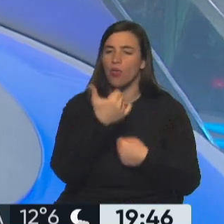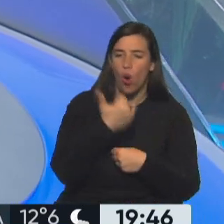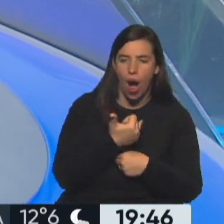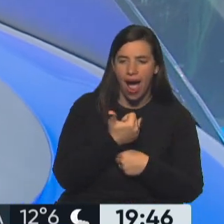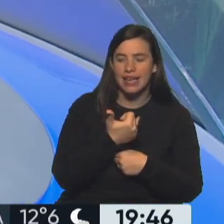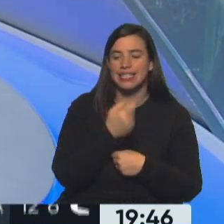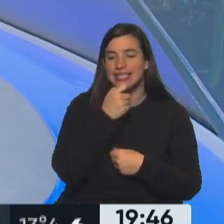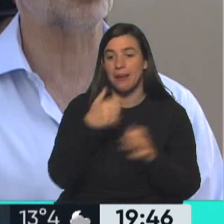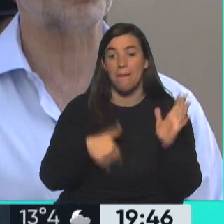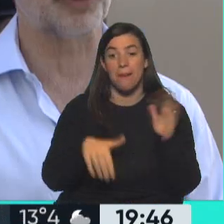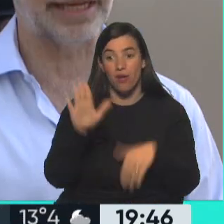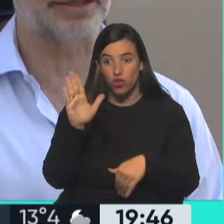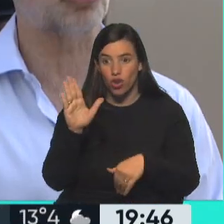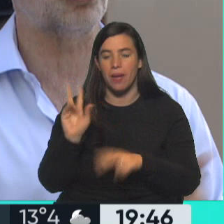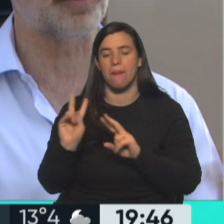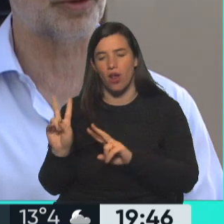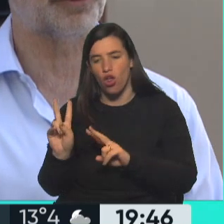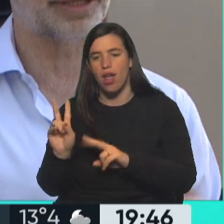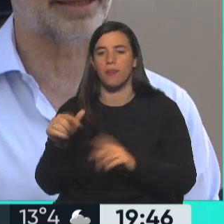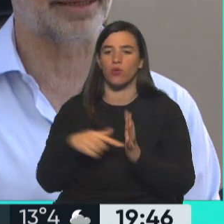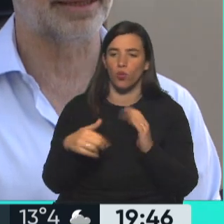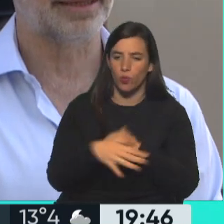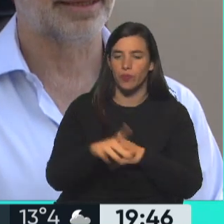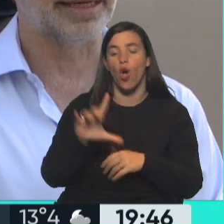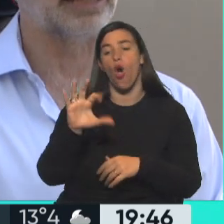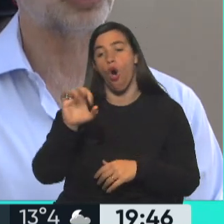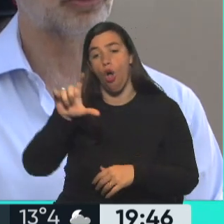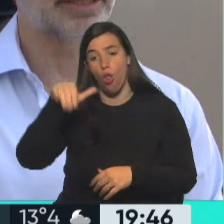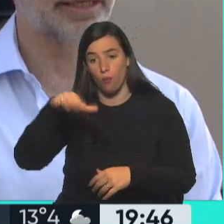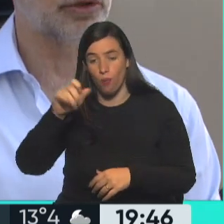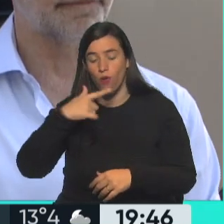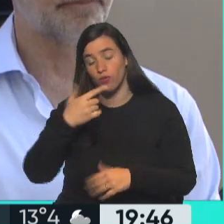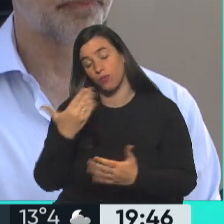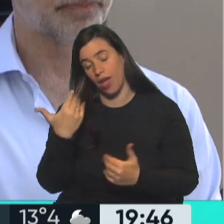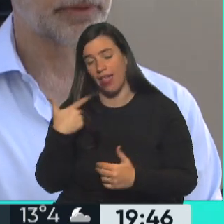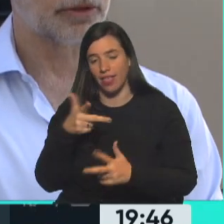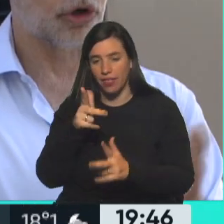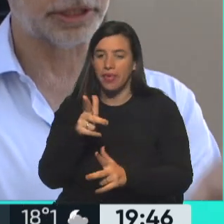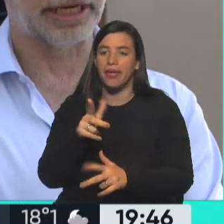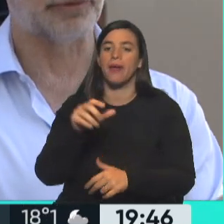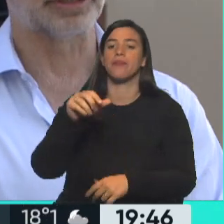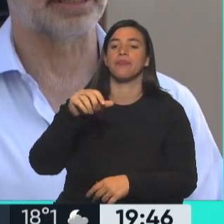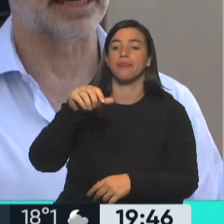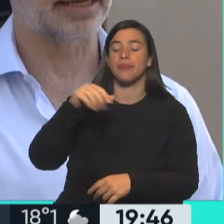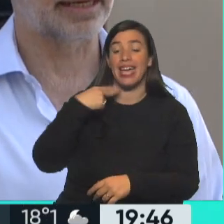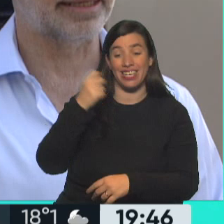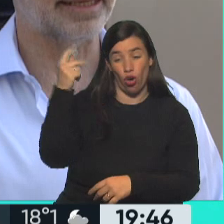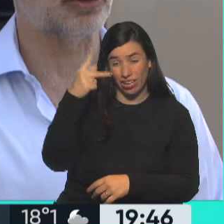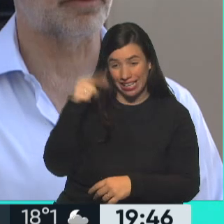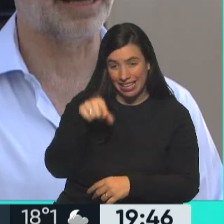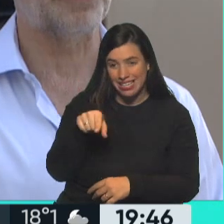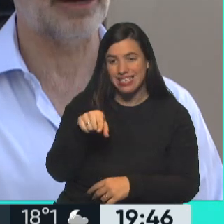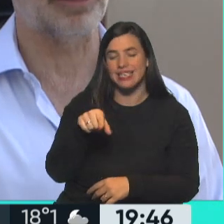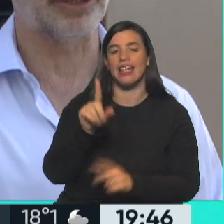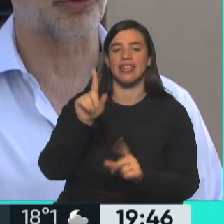la mayoría accionaria del peronismo en la ciudad de Buenos Aires, tenés a Juan Manuel Olmos ahí, por eso yo lo mencionaba, Tenés a Máximo Kirchner, por eso mencionaba, porque la